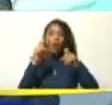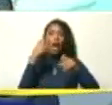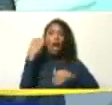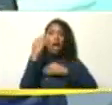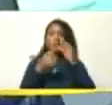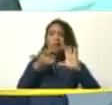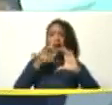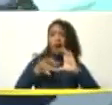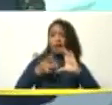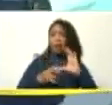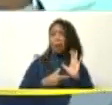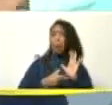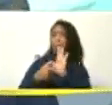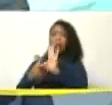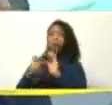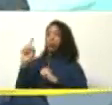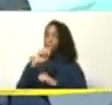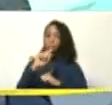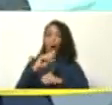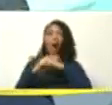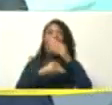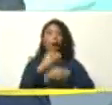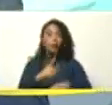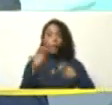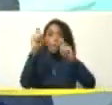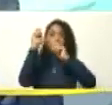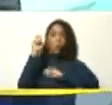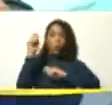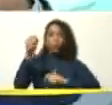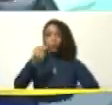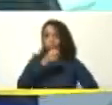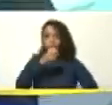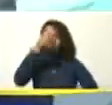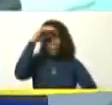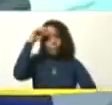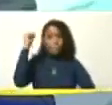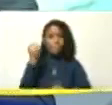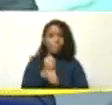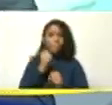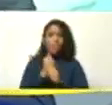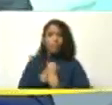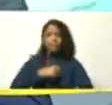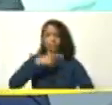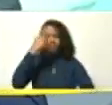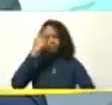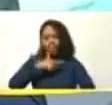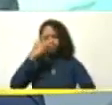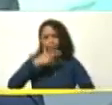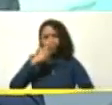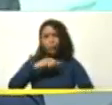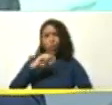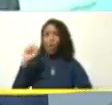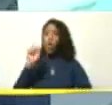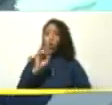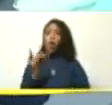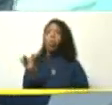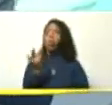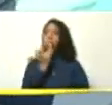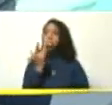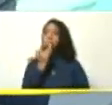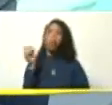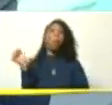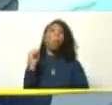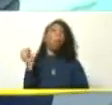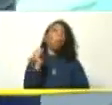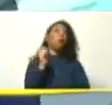es profesional por asumir el trabajo del periodista como una cosa muy seria, que no es, digamos, en modo